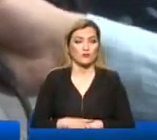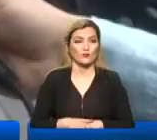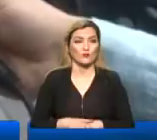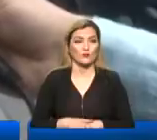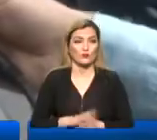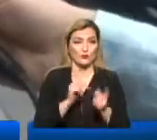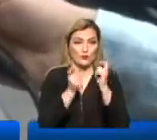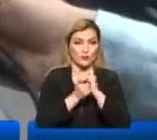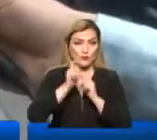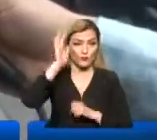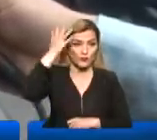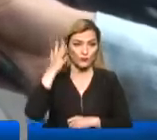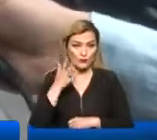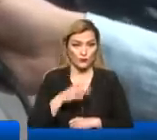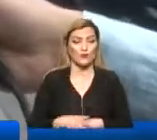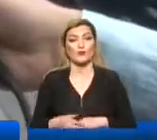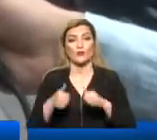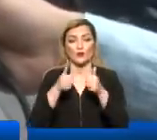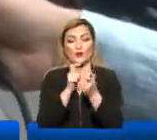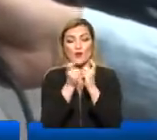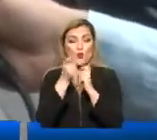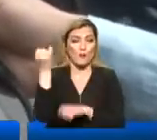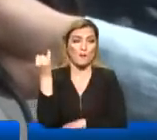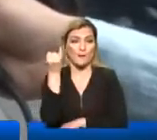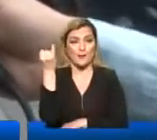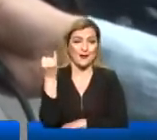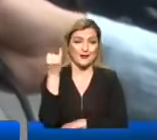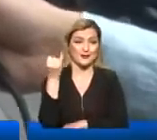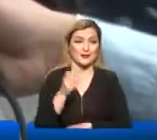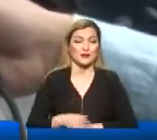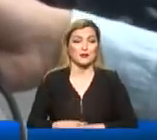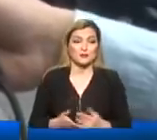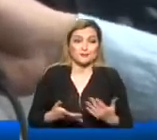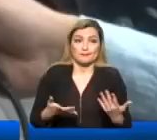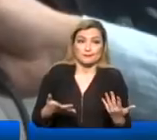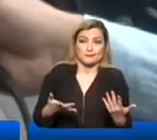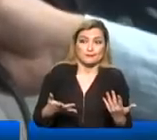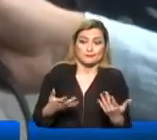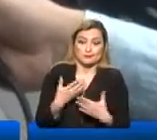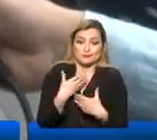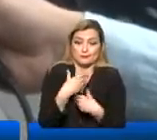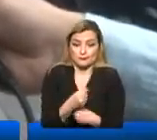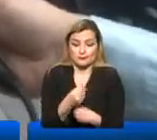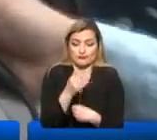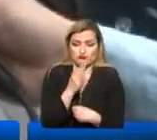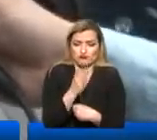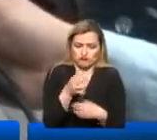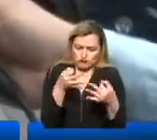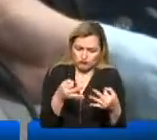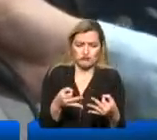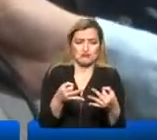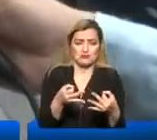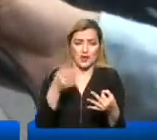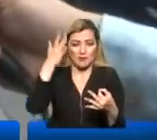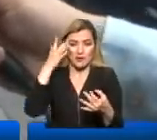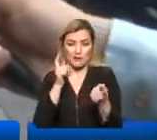al amarillo, lo adecuado será pasar al verde, pero también si no adoptamos actitudes positivas, del amarillo